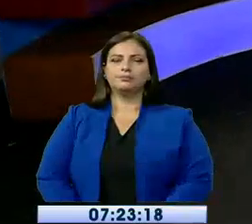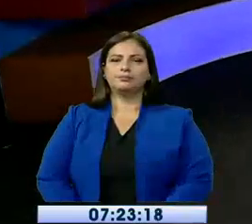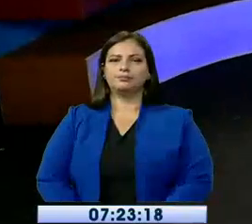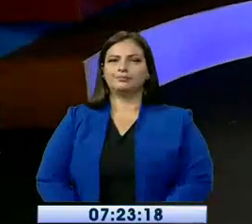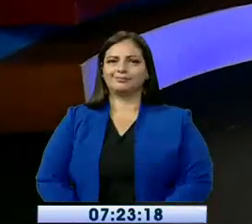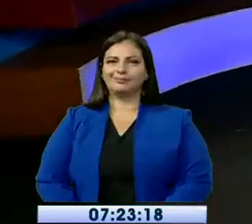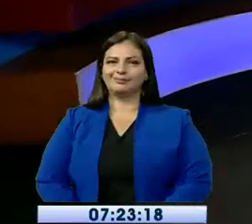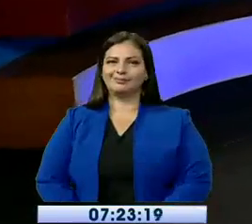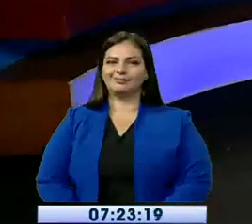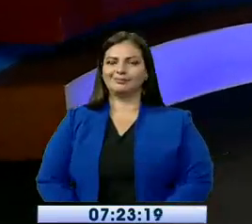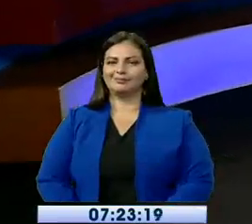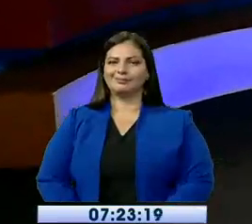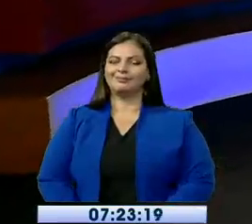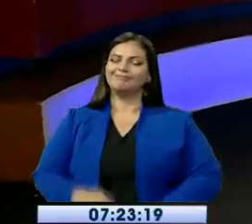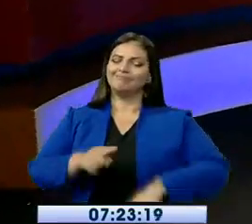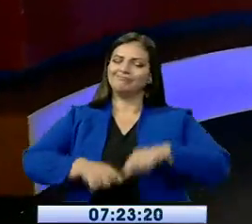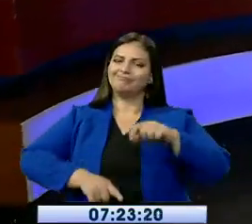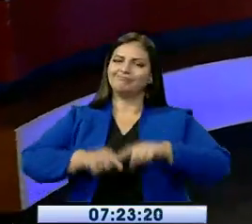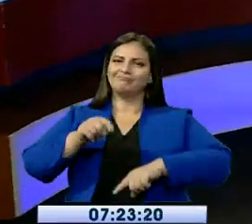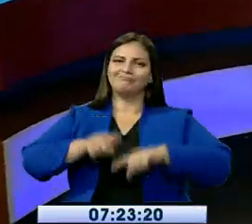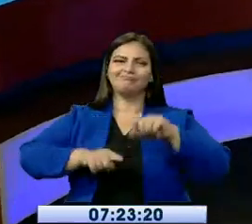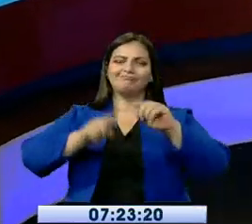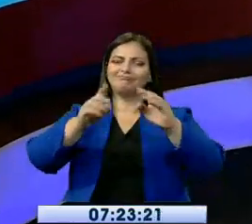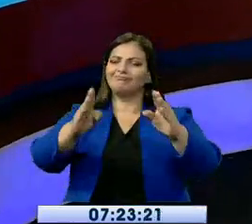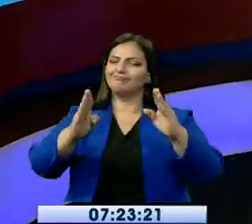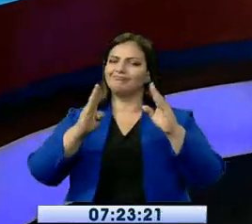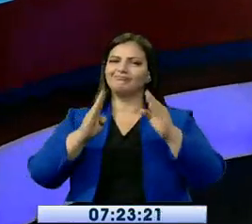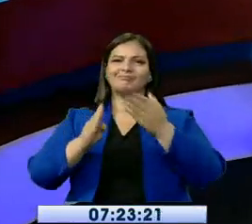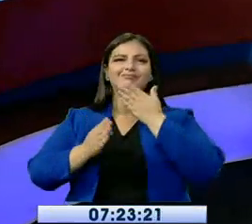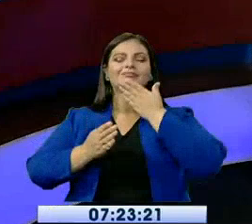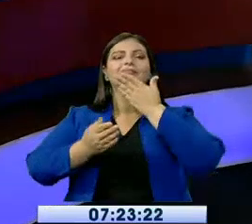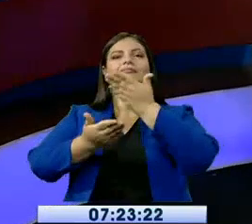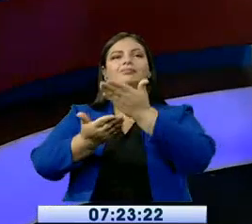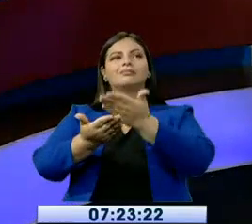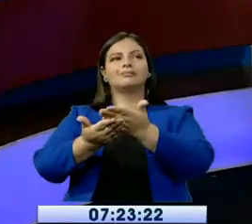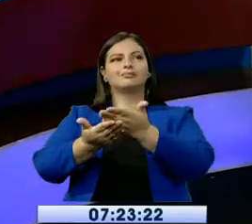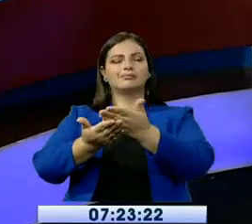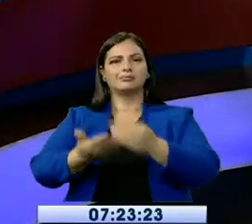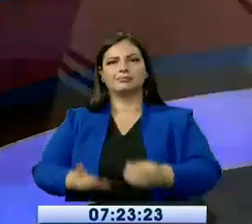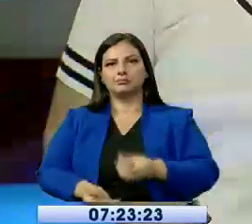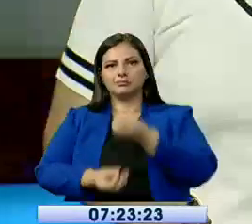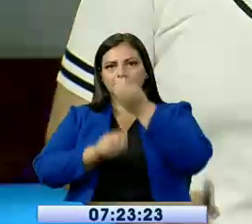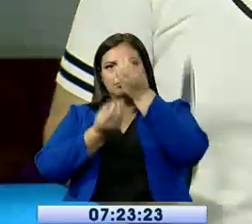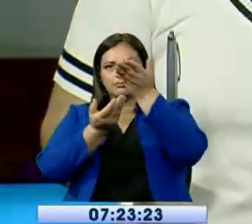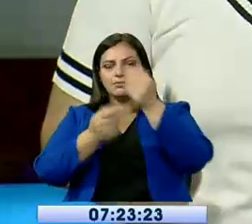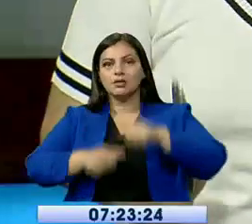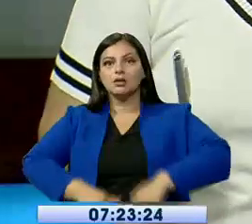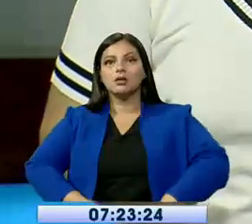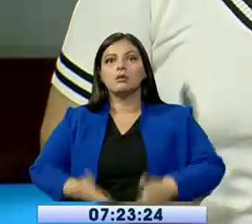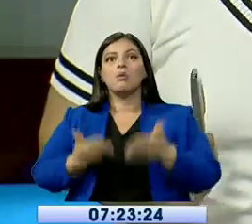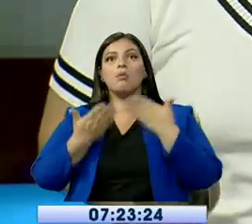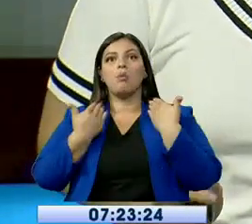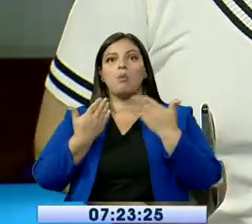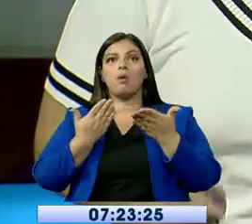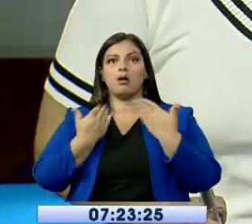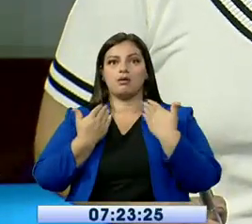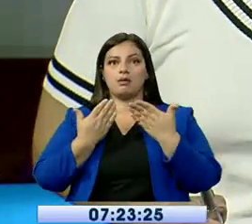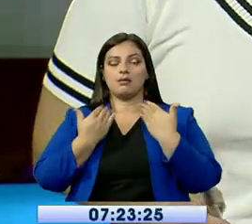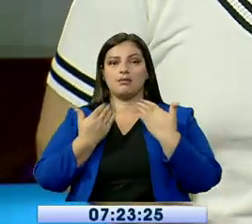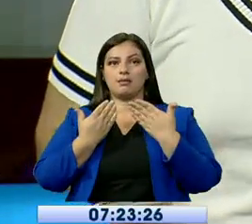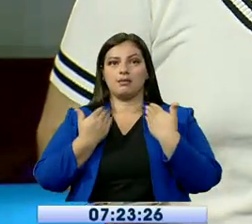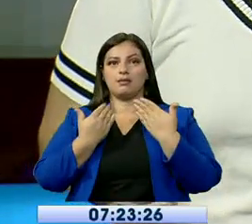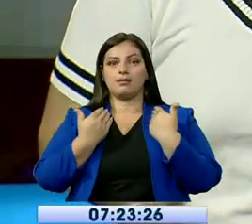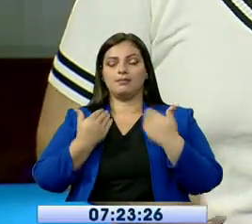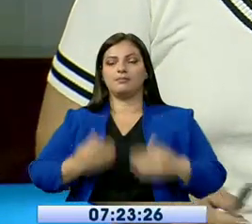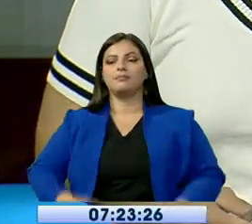Amigos, gracias por continuar en nuestra sintonía. Quiero contarles que detienen a 2 sujetos que portaban subametralladoras en